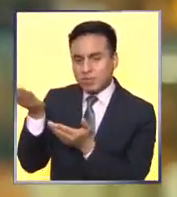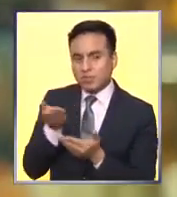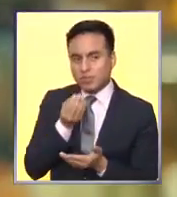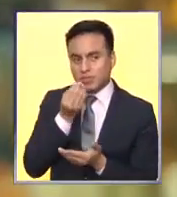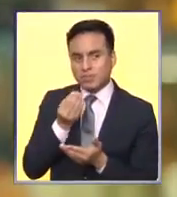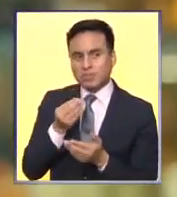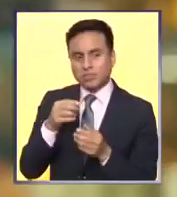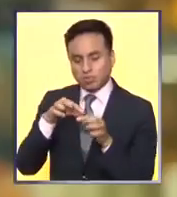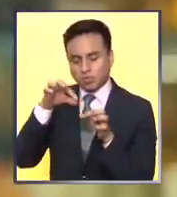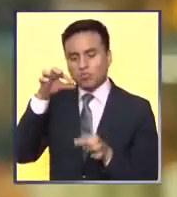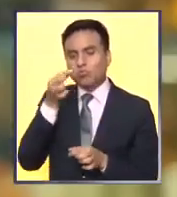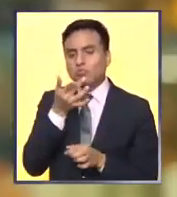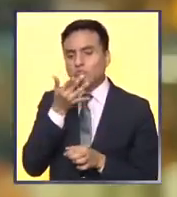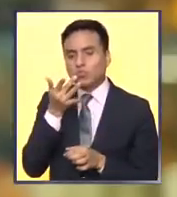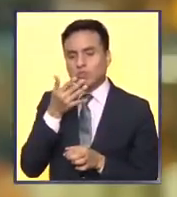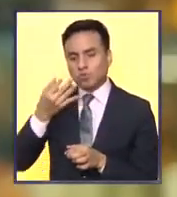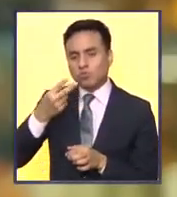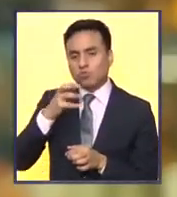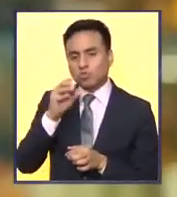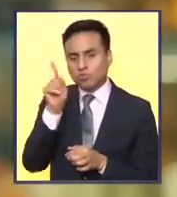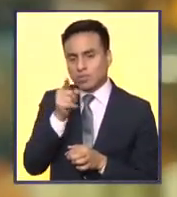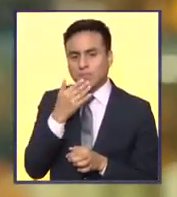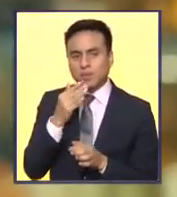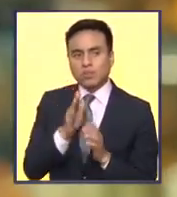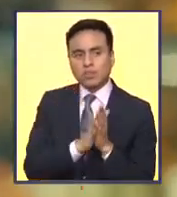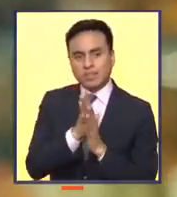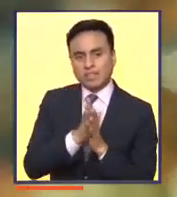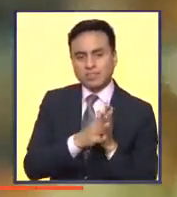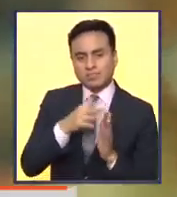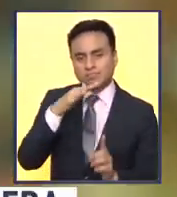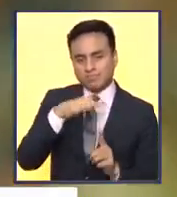de Soy Churro y los originales chocolates de Feroz.